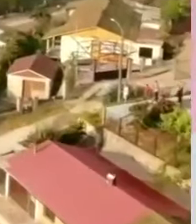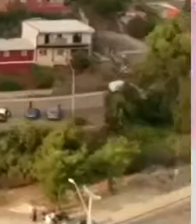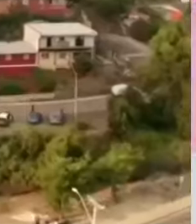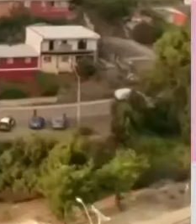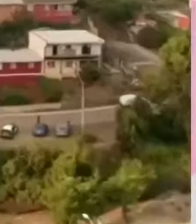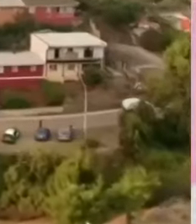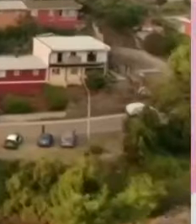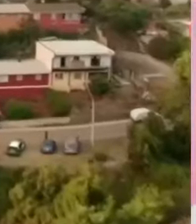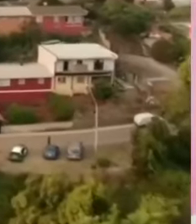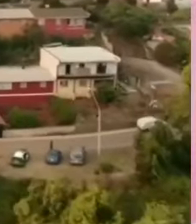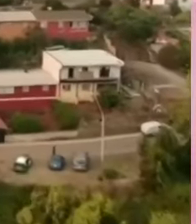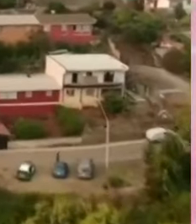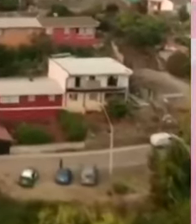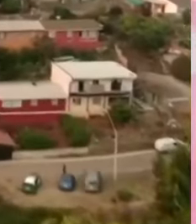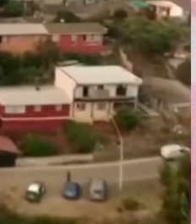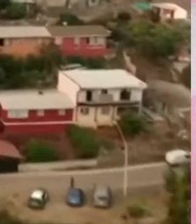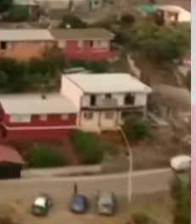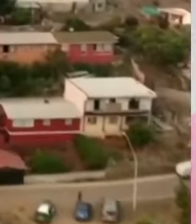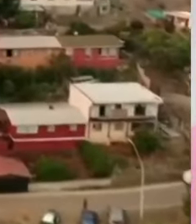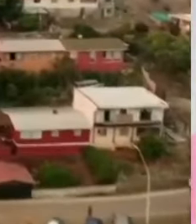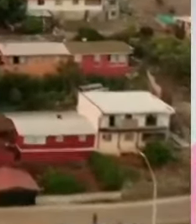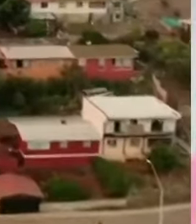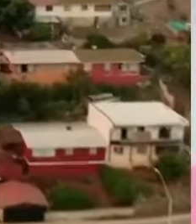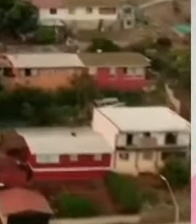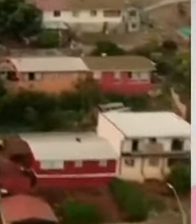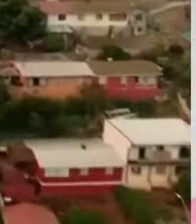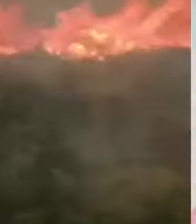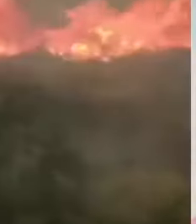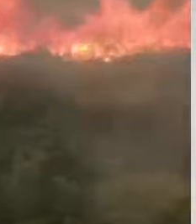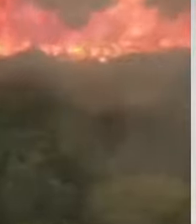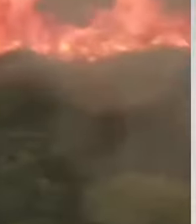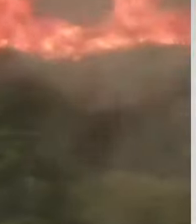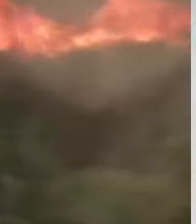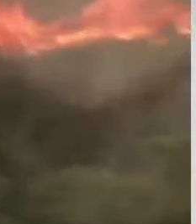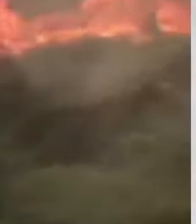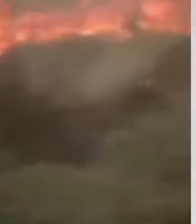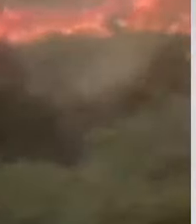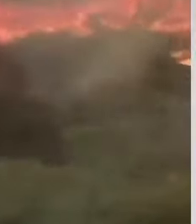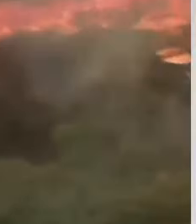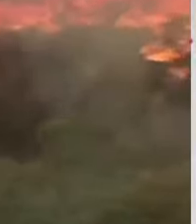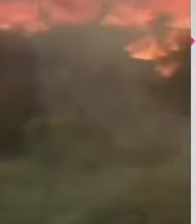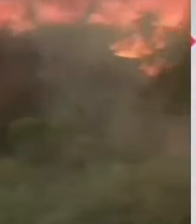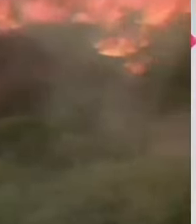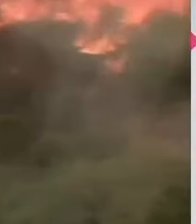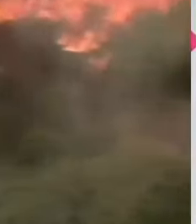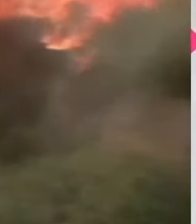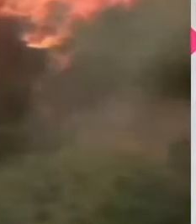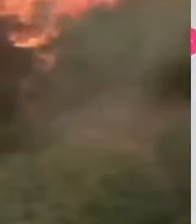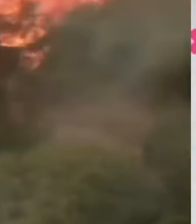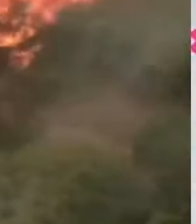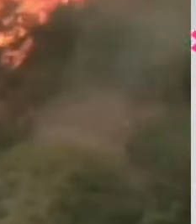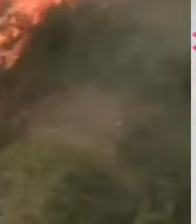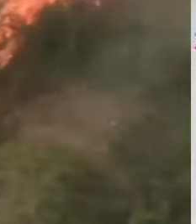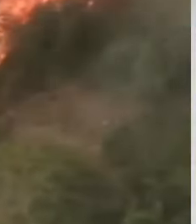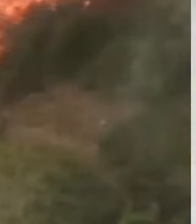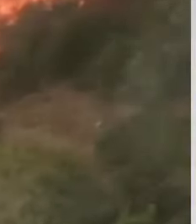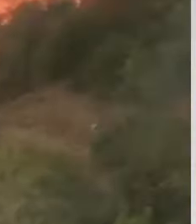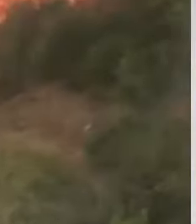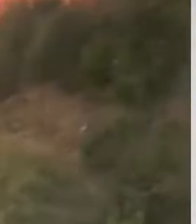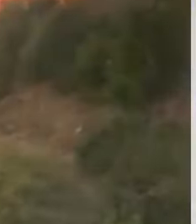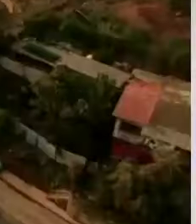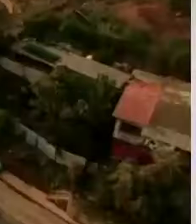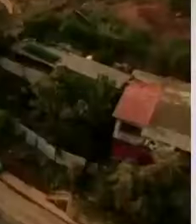inundaciones. Pero la innovación es que hoy día la ley de presupuesto contiene un artículo, que es el artículo 41, que entrega